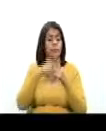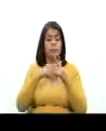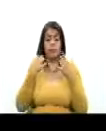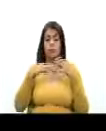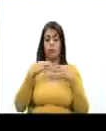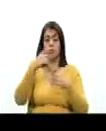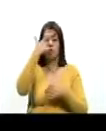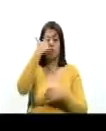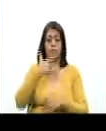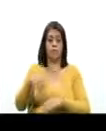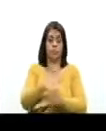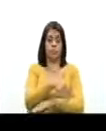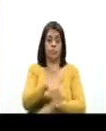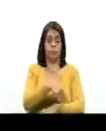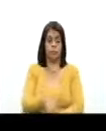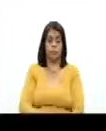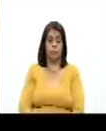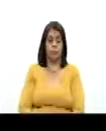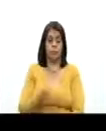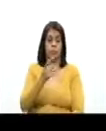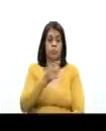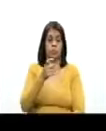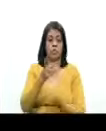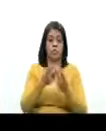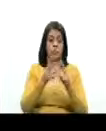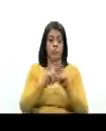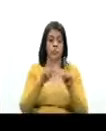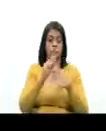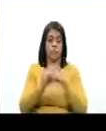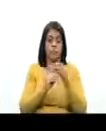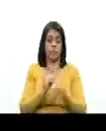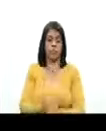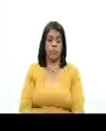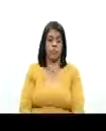simple artista callejero que busca la verdad.